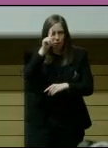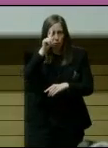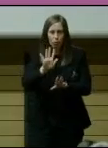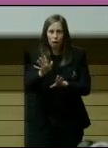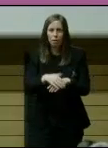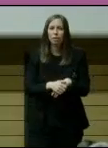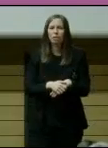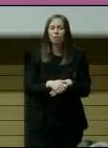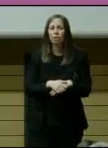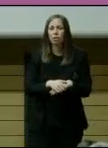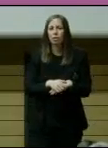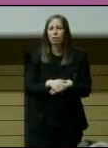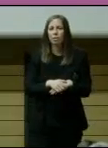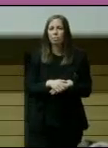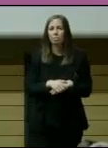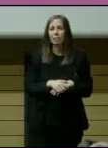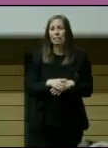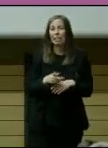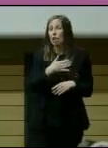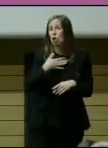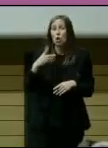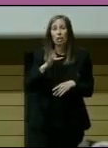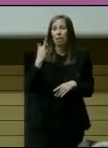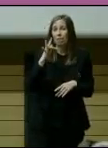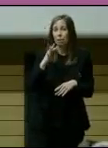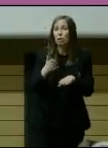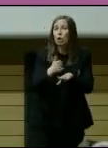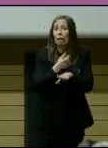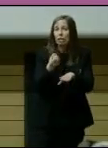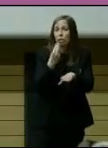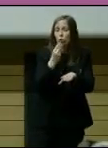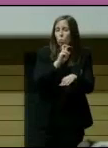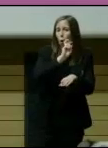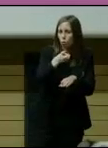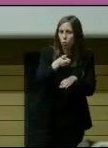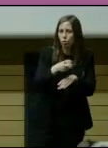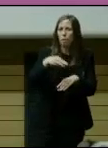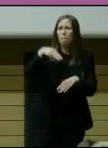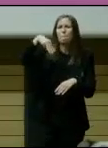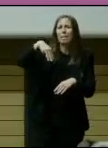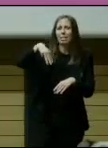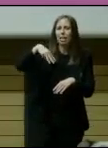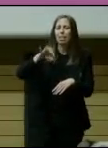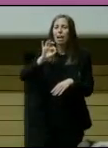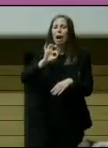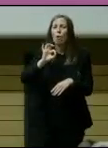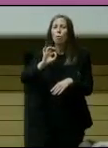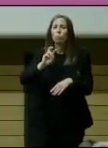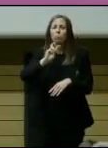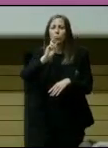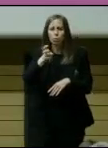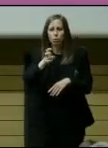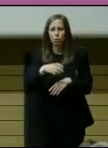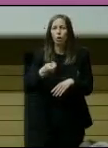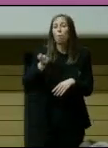profunda y ellos antes no quieren fentanilo, antes consumen otras cosas. La red asistencial, pues como apuntaba, y del Sistema Nacional de Salud,